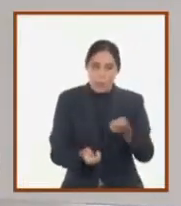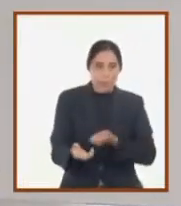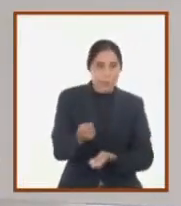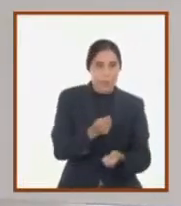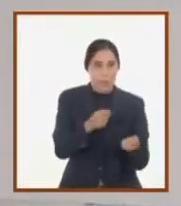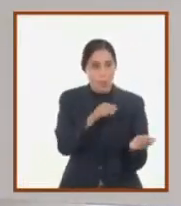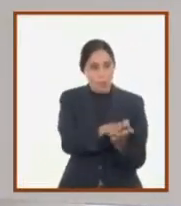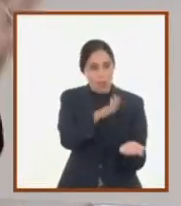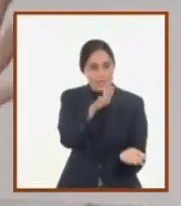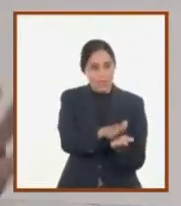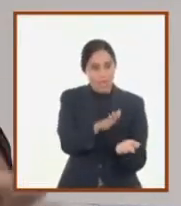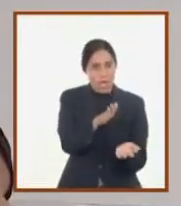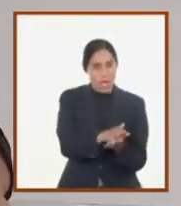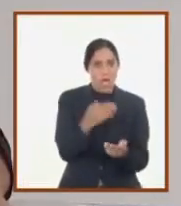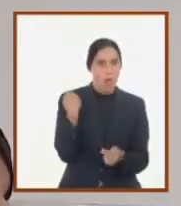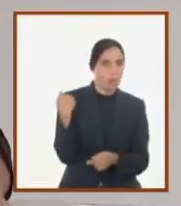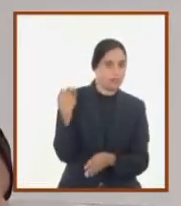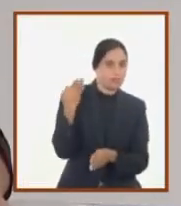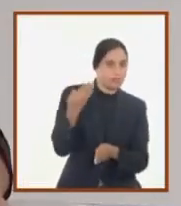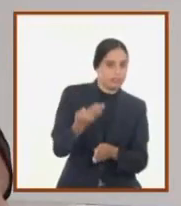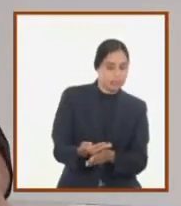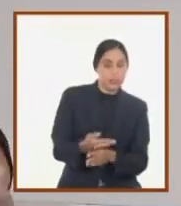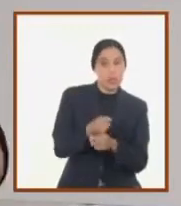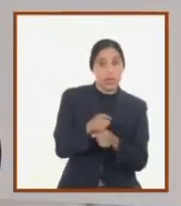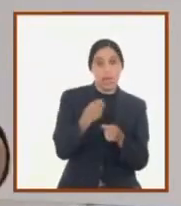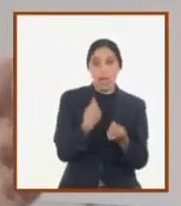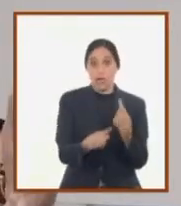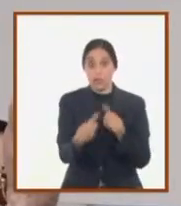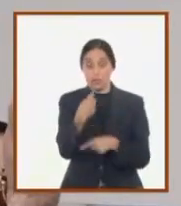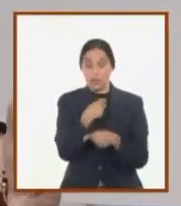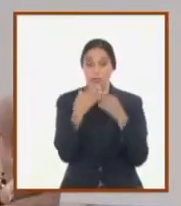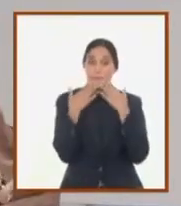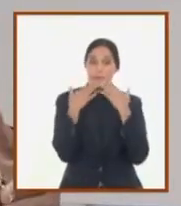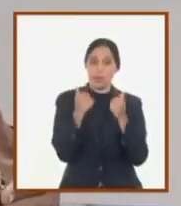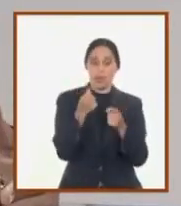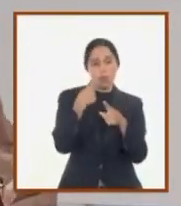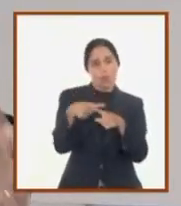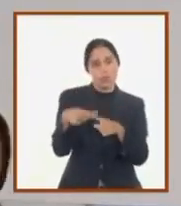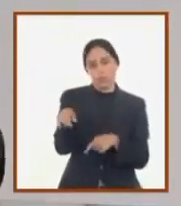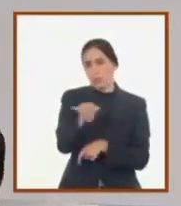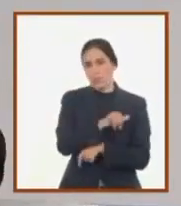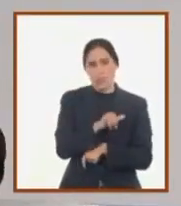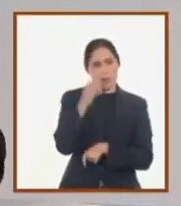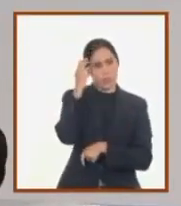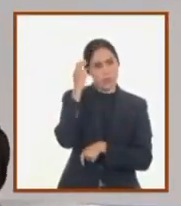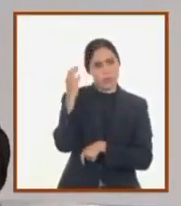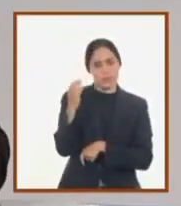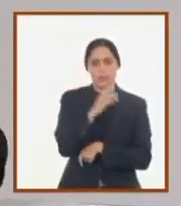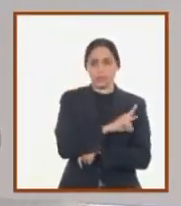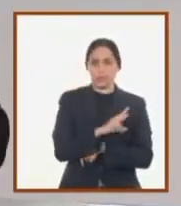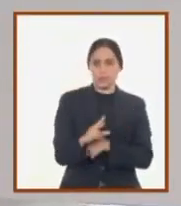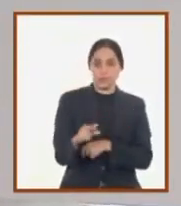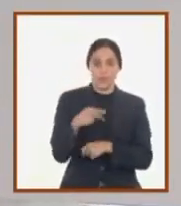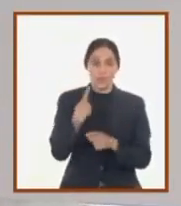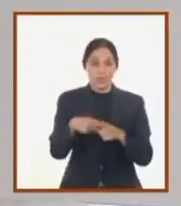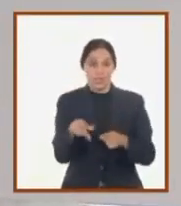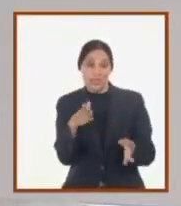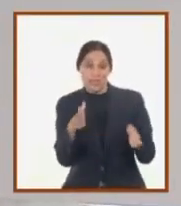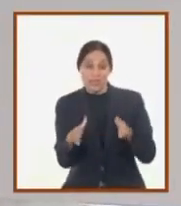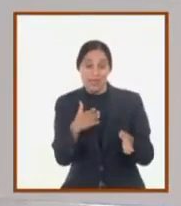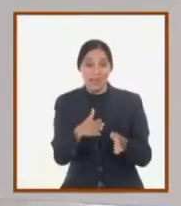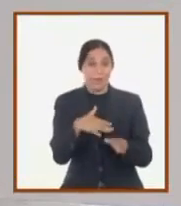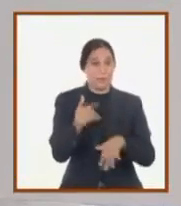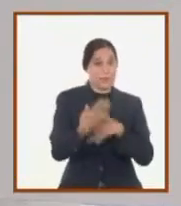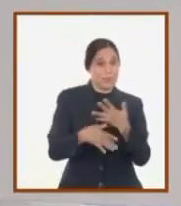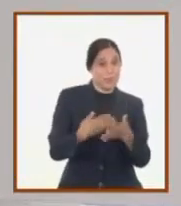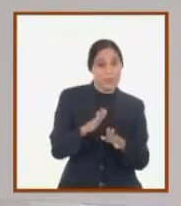c en nuestra oficina el fondo ejército revelde que también es uno de los mayores y también del gobierno revolucionario hay de otras etapas ya te decía después del